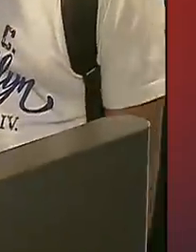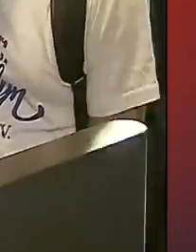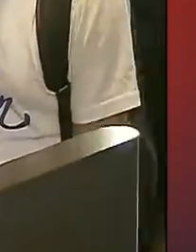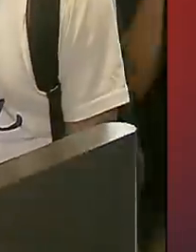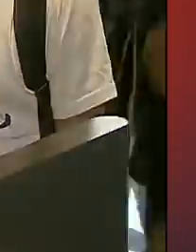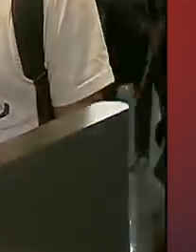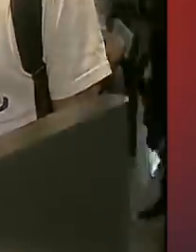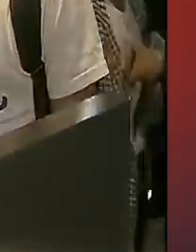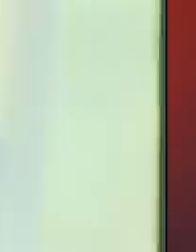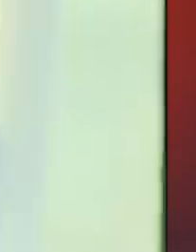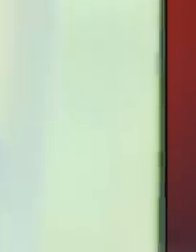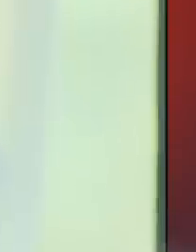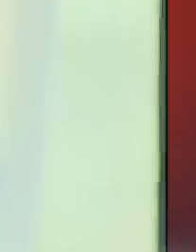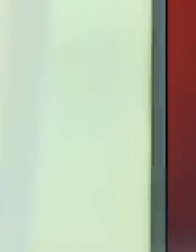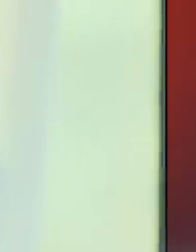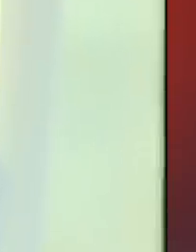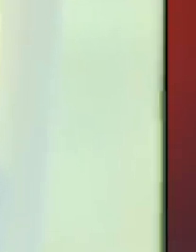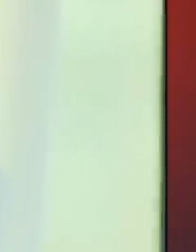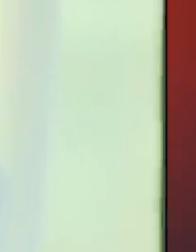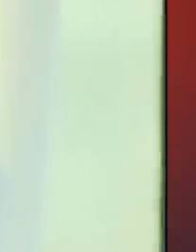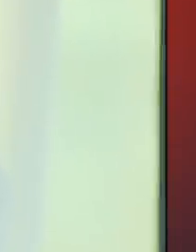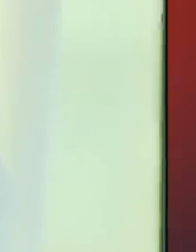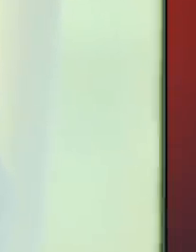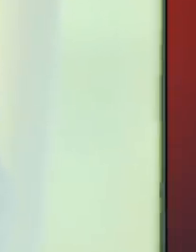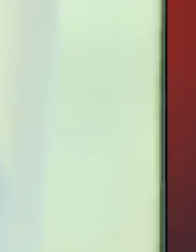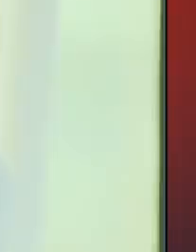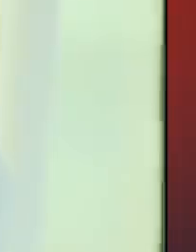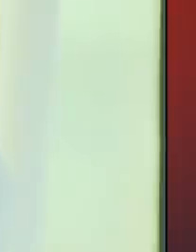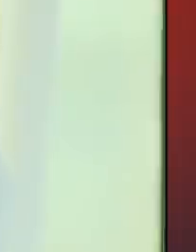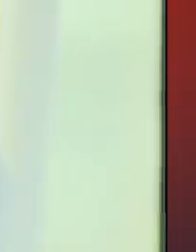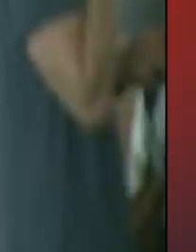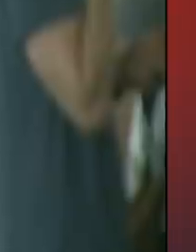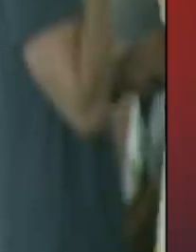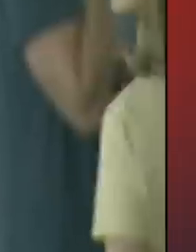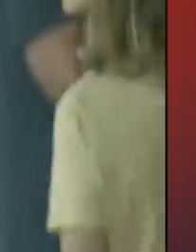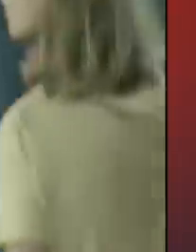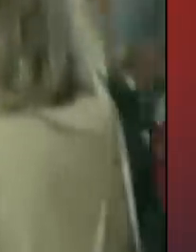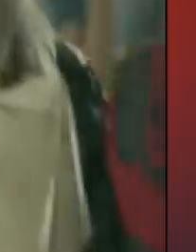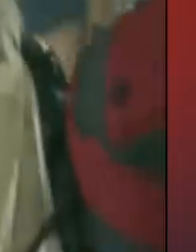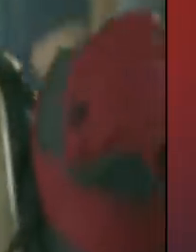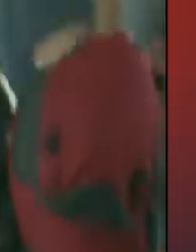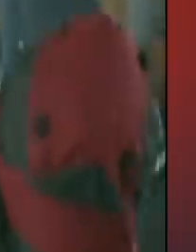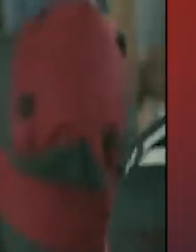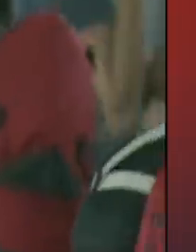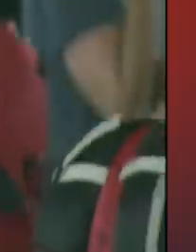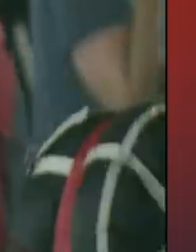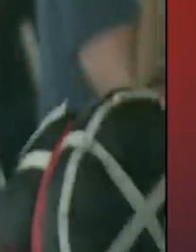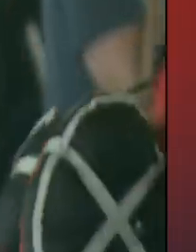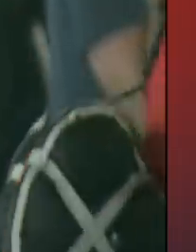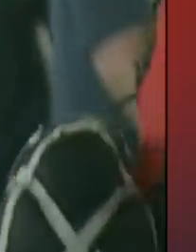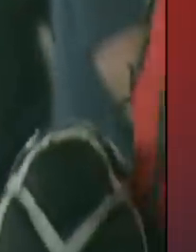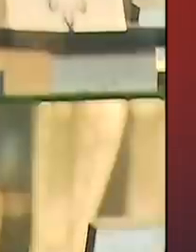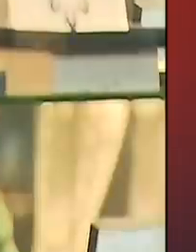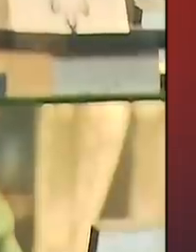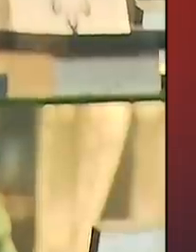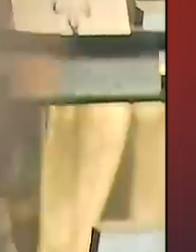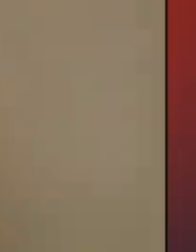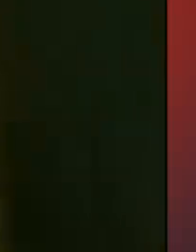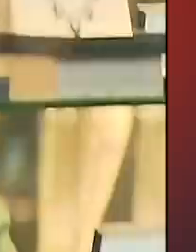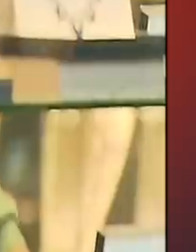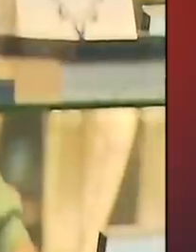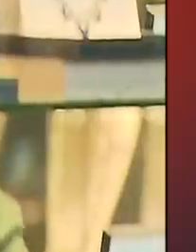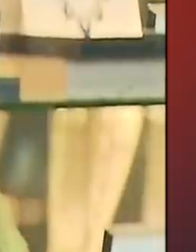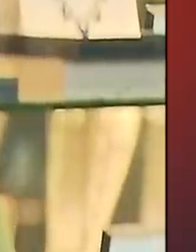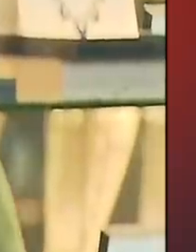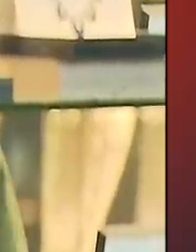jueves a las 22 horas vence la cuarentena ordenada para 6 comunas de la región metropolitana. Se renueva esta cuarentena hasta el próximo lunes a las